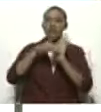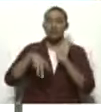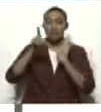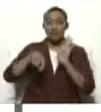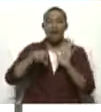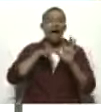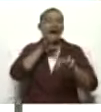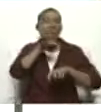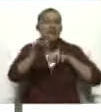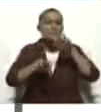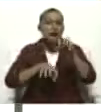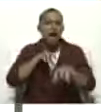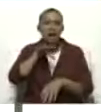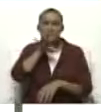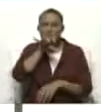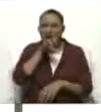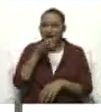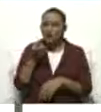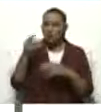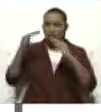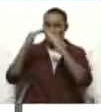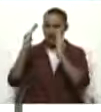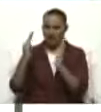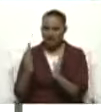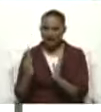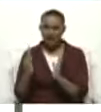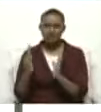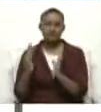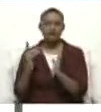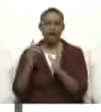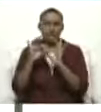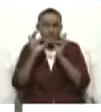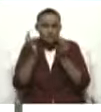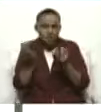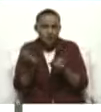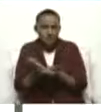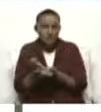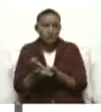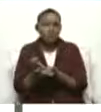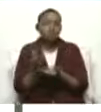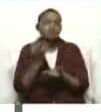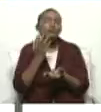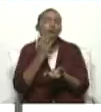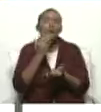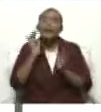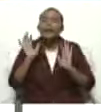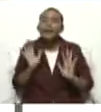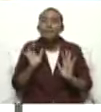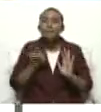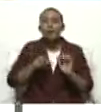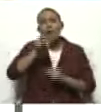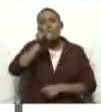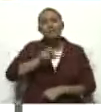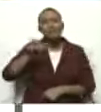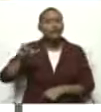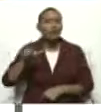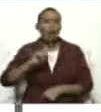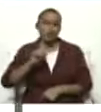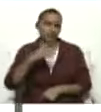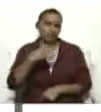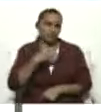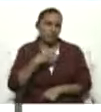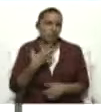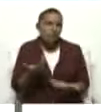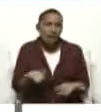mascota, sustituye muchas veces a, ¿qué te puedo decir?, a un miembro que pudo haber estado en